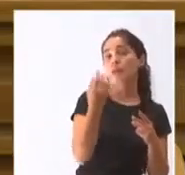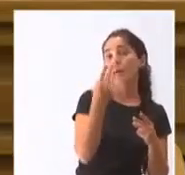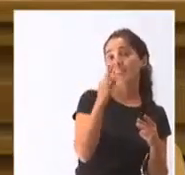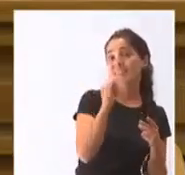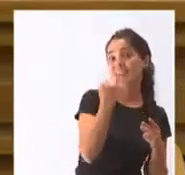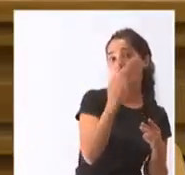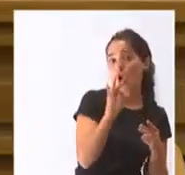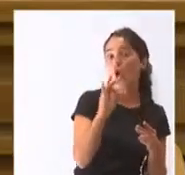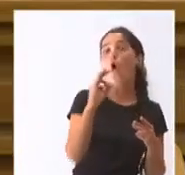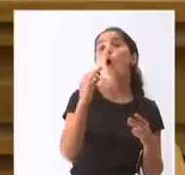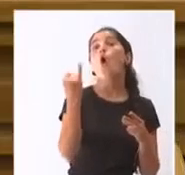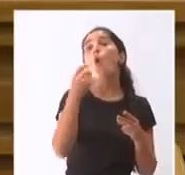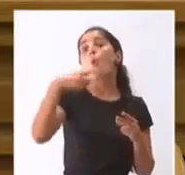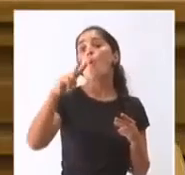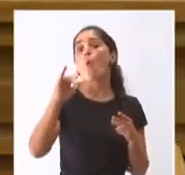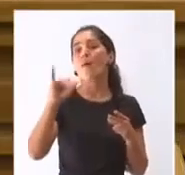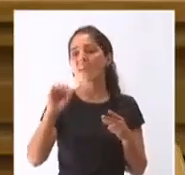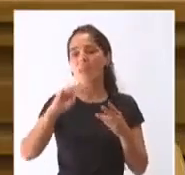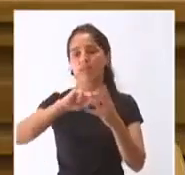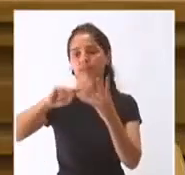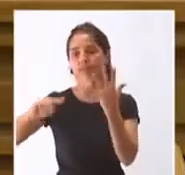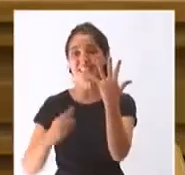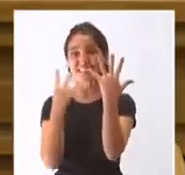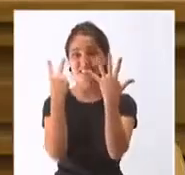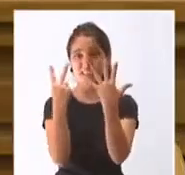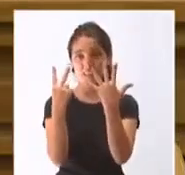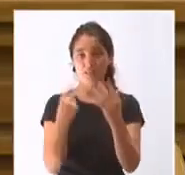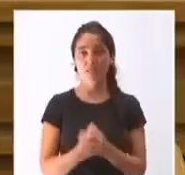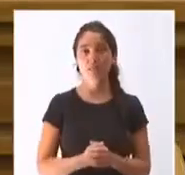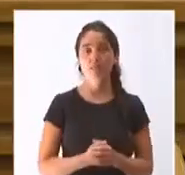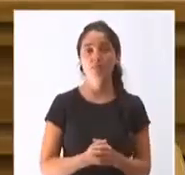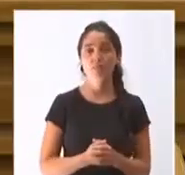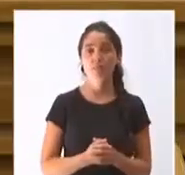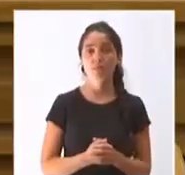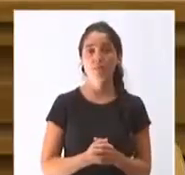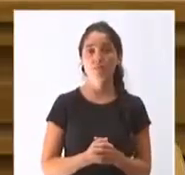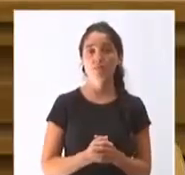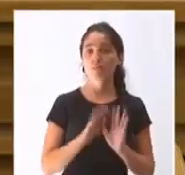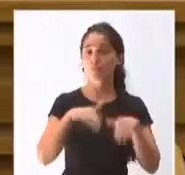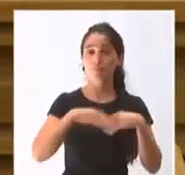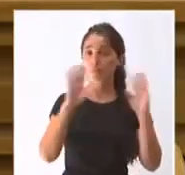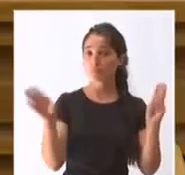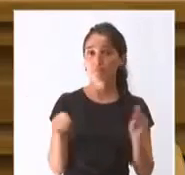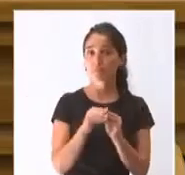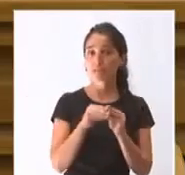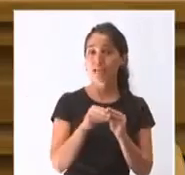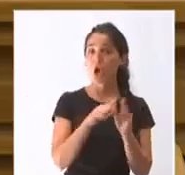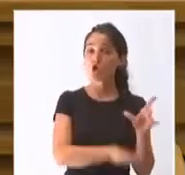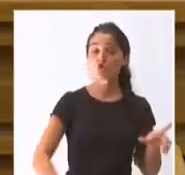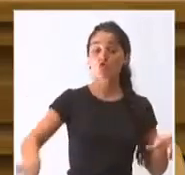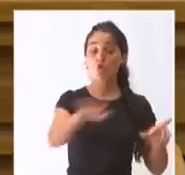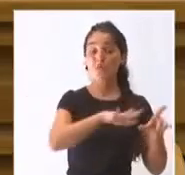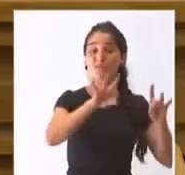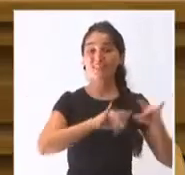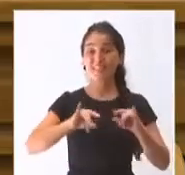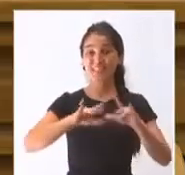intereses en todos no es la misma medida evidentemente por tanto el lote para entendernos la superficie tiene que obligarnos